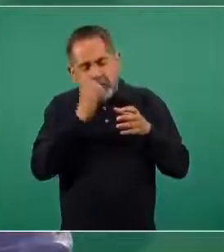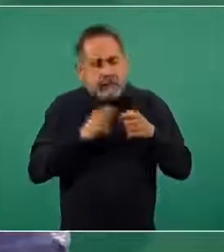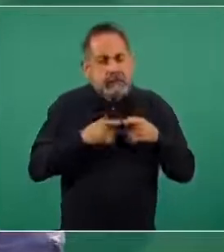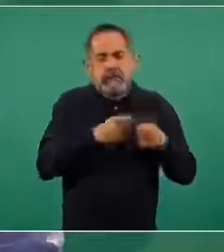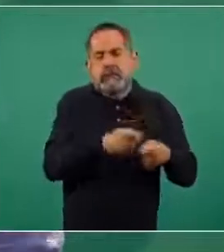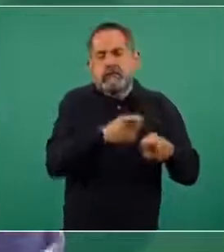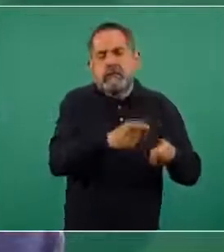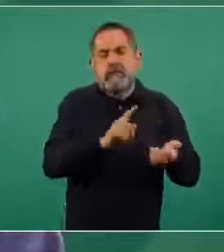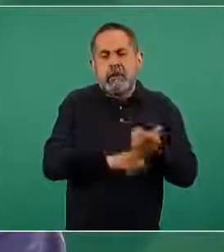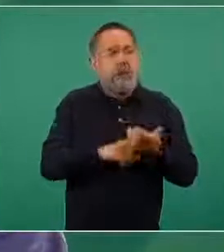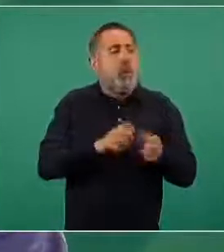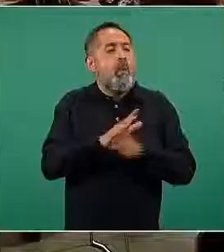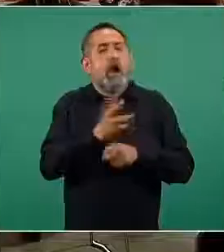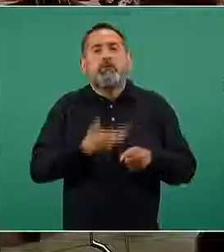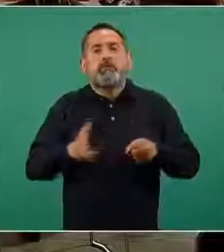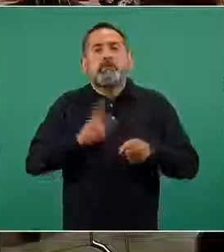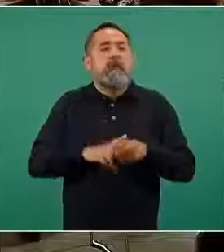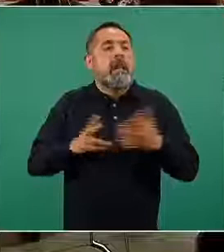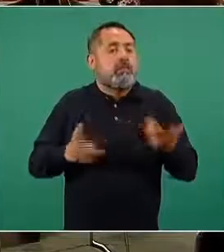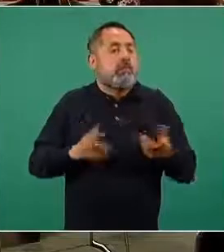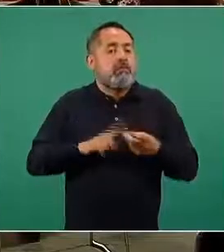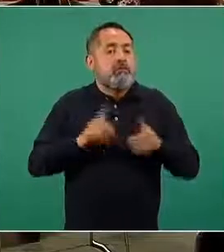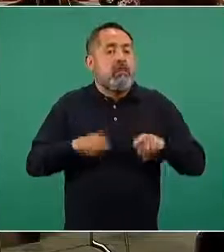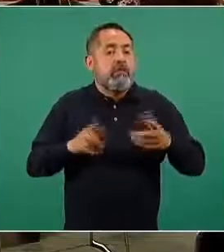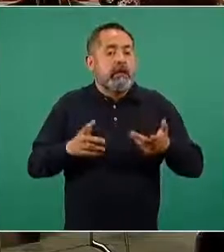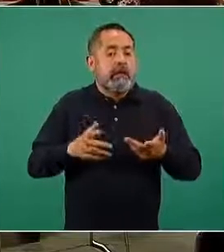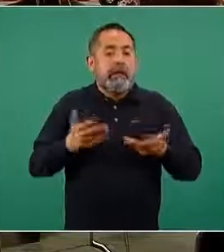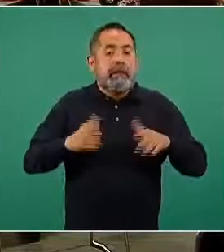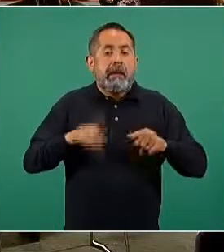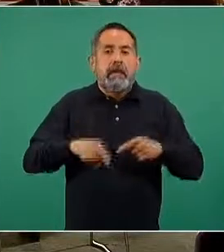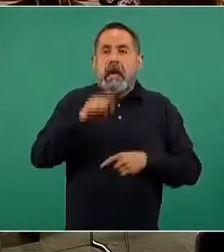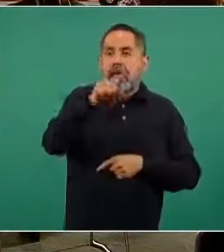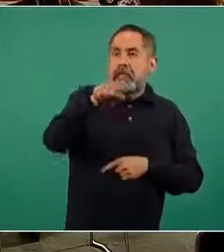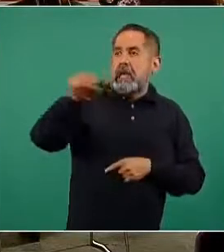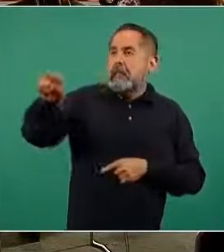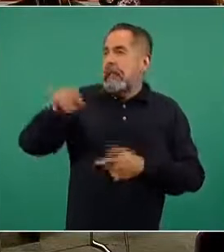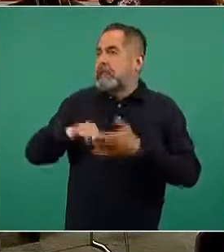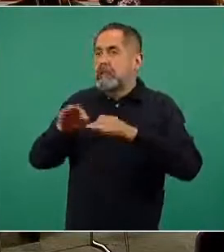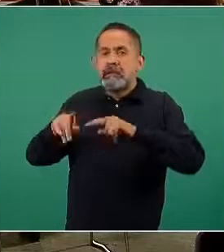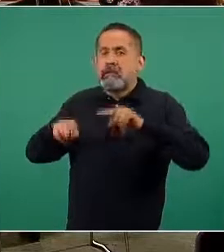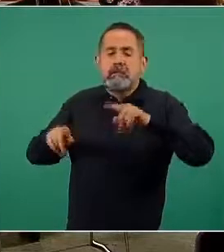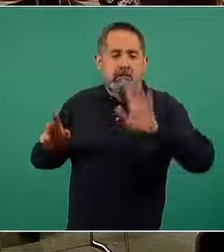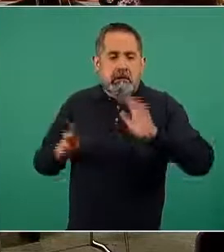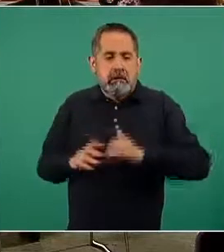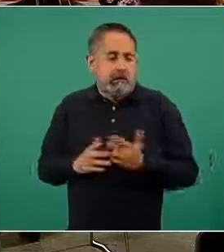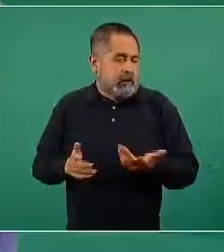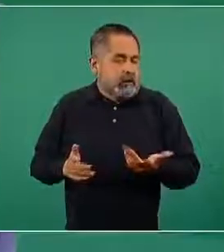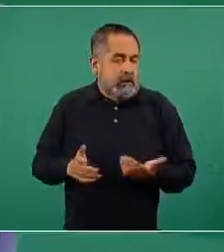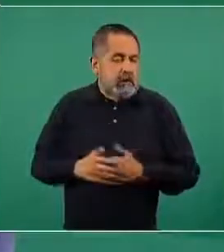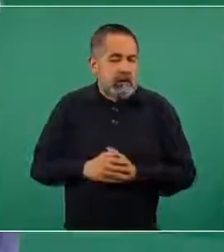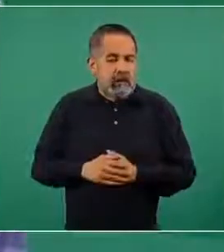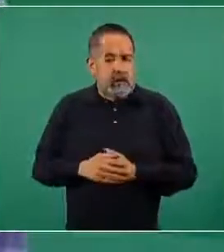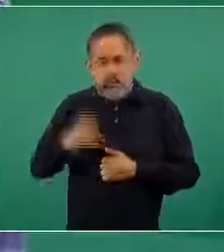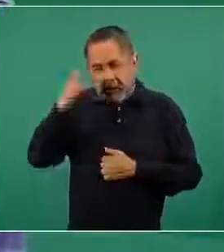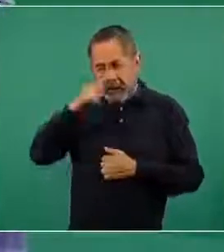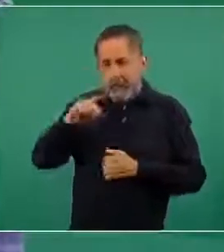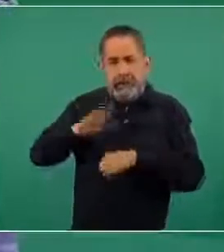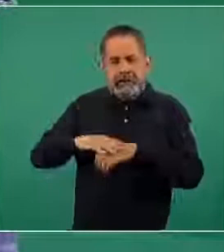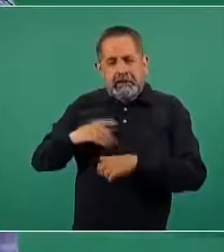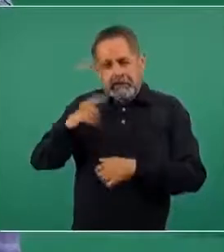selecciona los hospitales donde se va a hacer el estudio. Y por conveniencia, en términos de